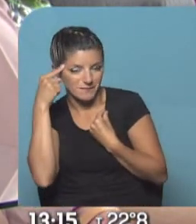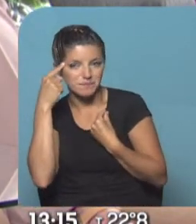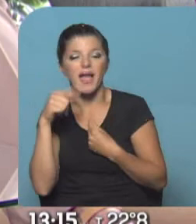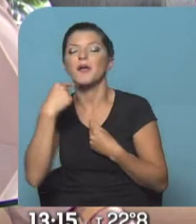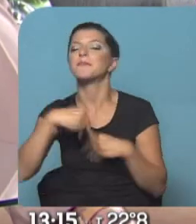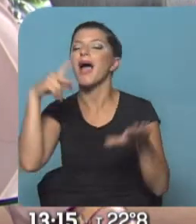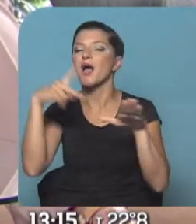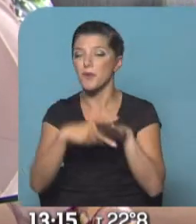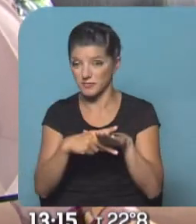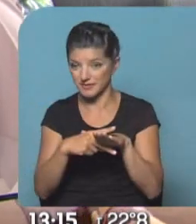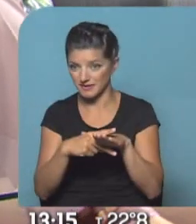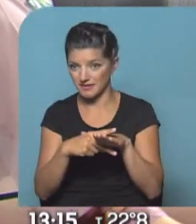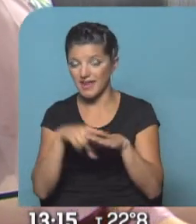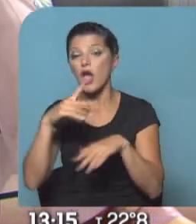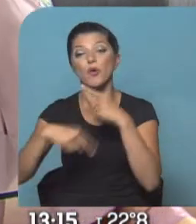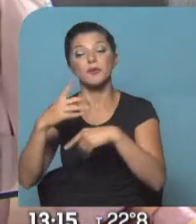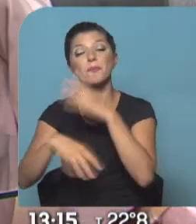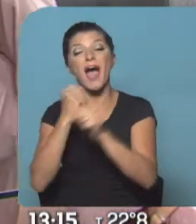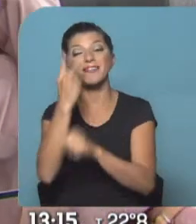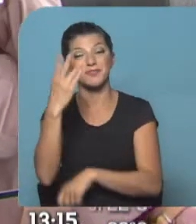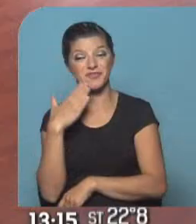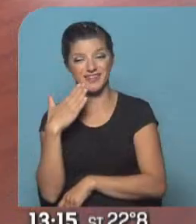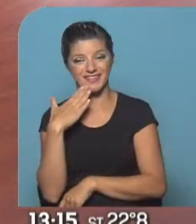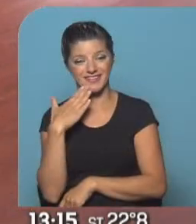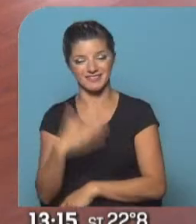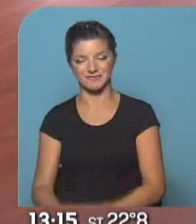un nuevo corte y volvemos. Estamos hasta las 2 de la tarde.